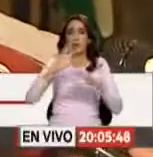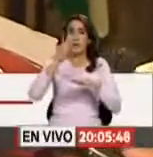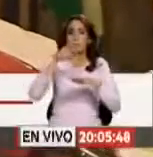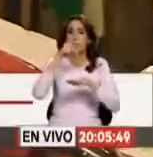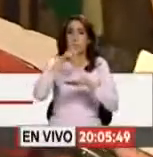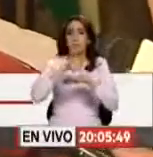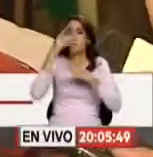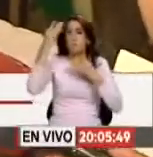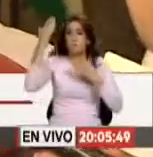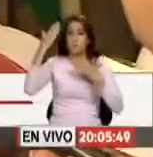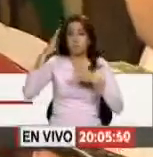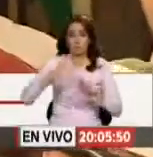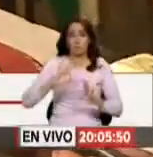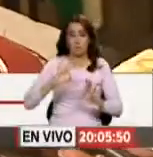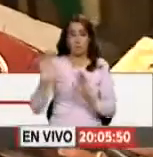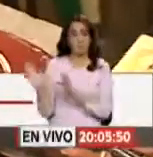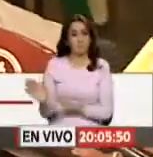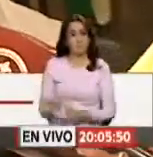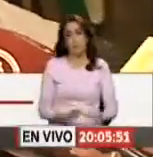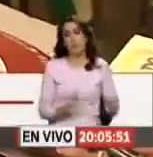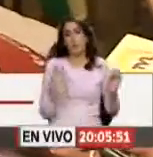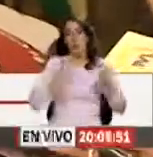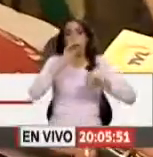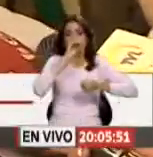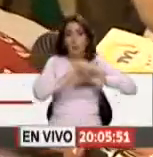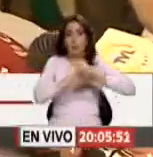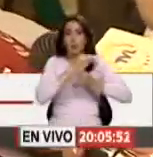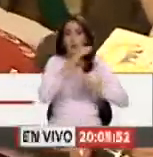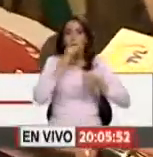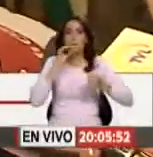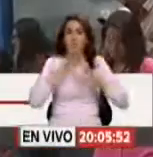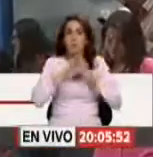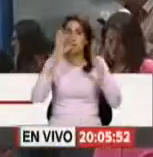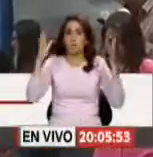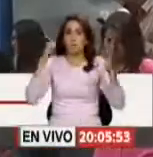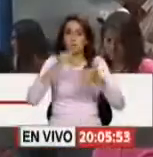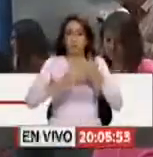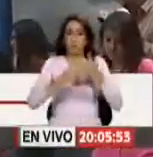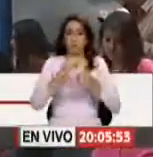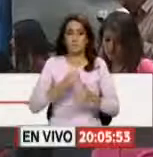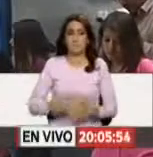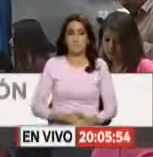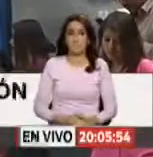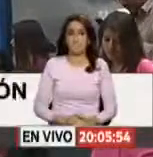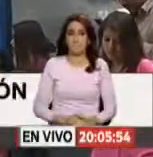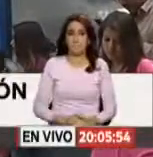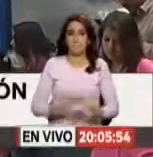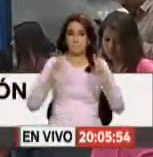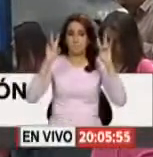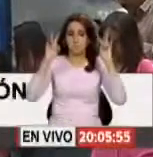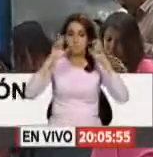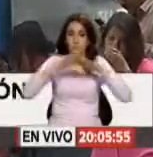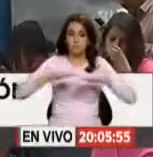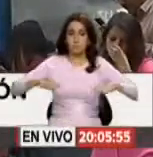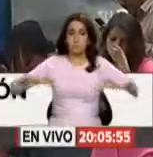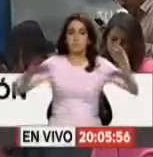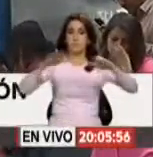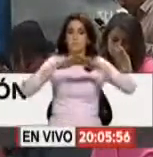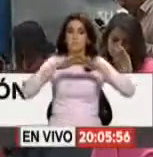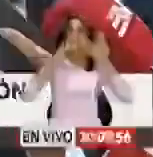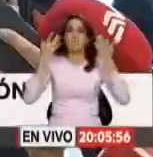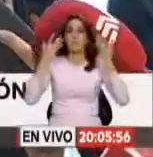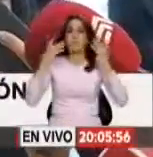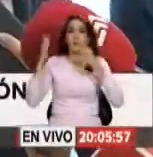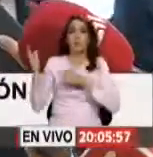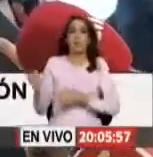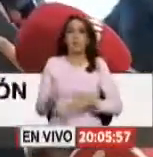política, tratando de esconder los grandes problemas de corrupción. El tema está en manos de Fiscalía, donde se investigará un presunto delito de